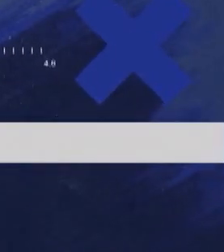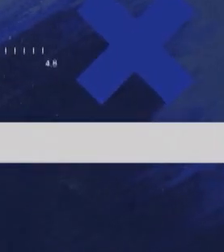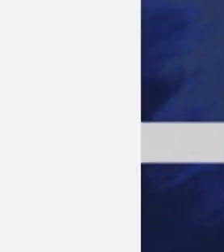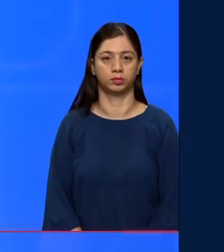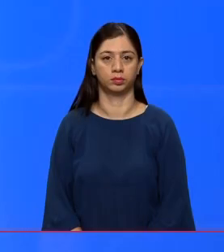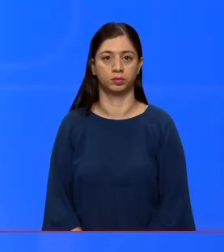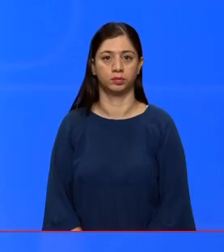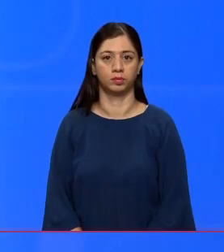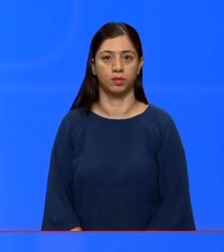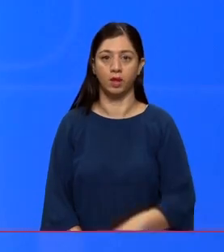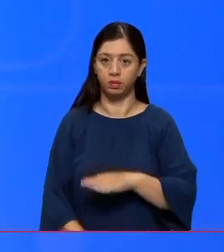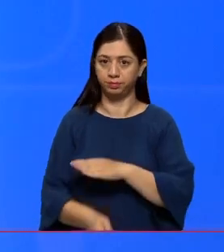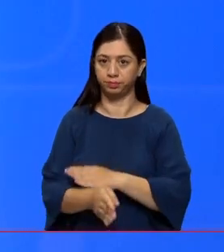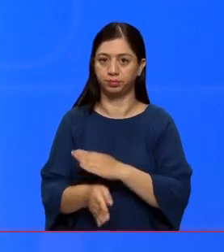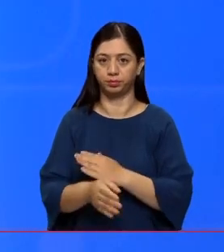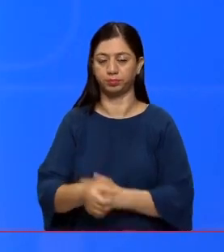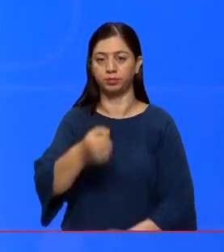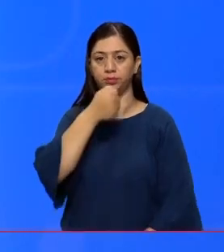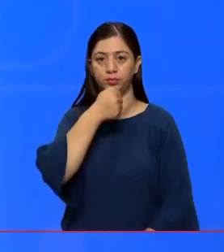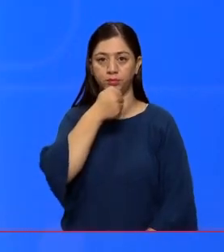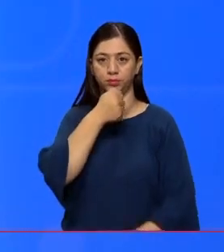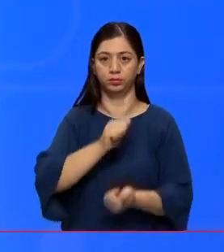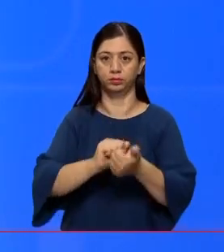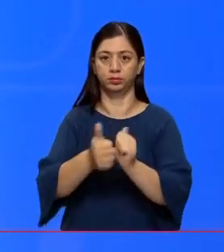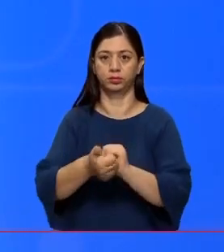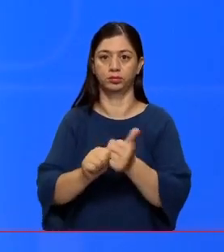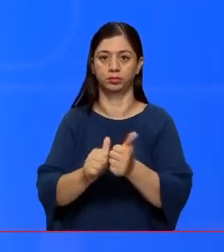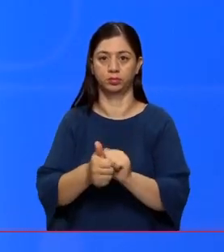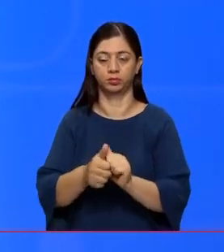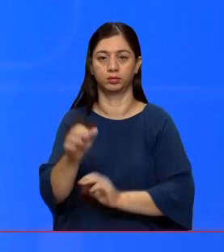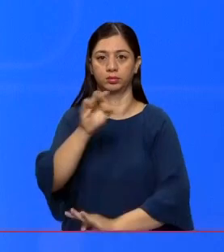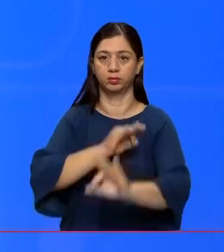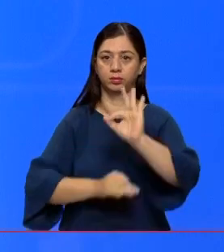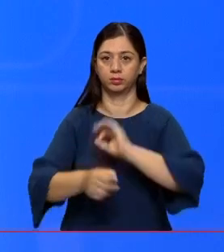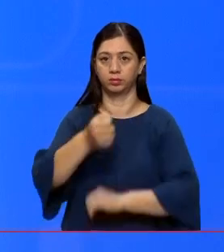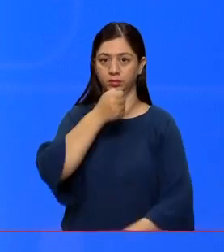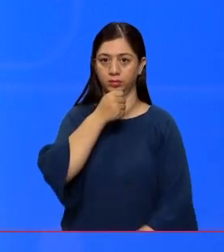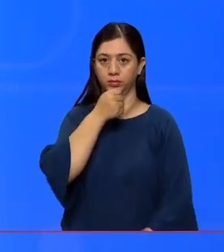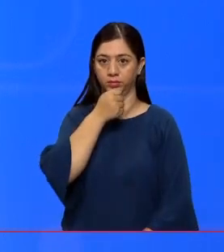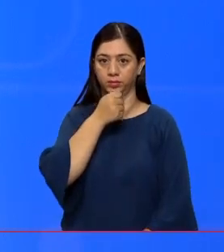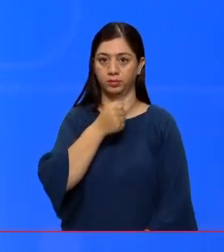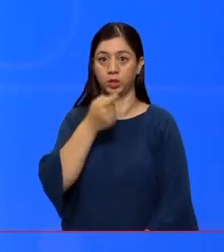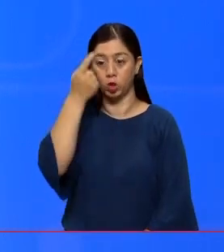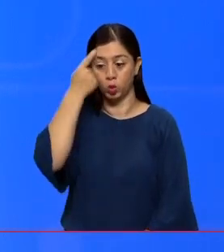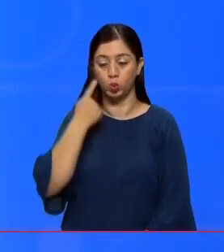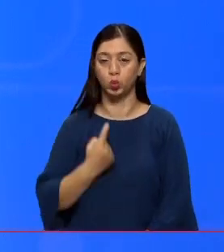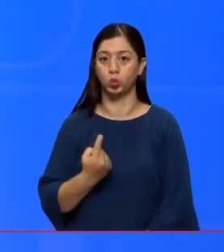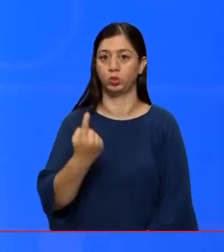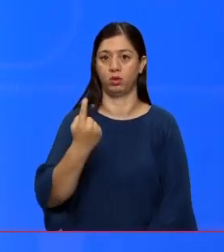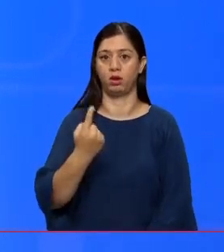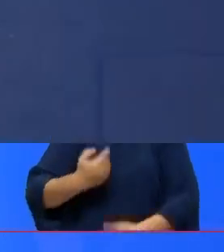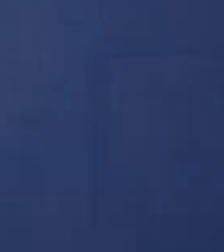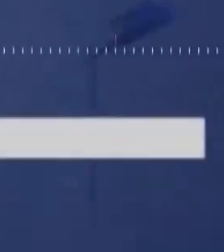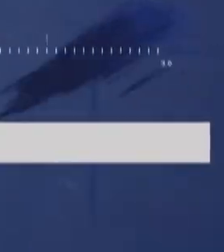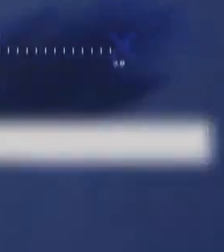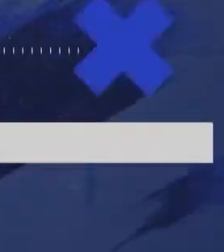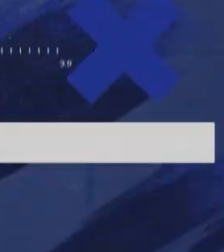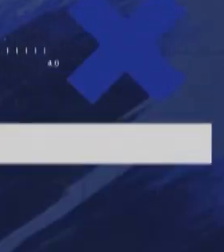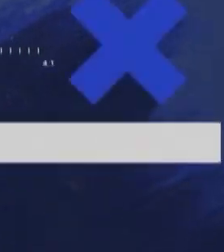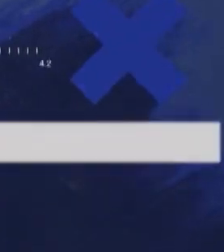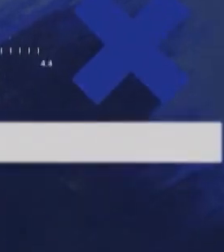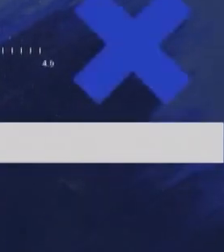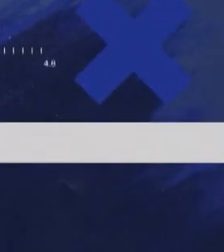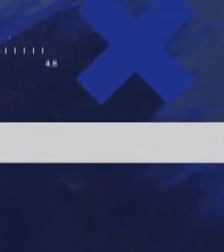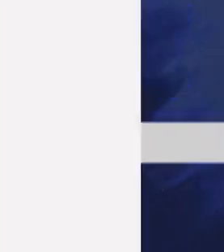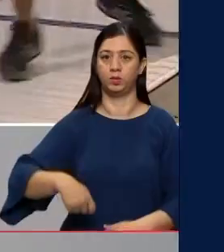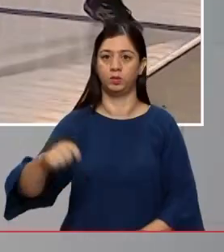Y continuando con el derrotero periodístico deportivo de Telepacífico Noticias Matinal, estamos a un día de inaugurarse el Gran Prix de